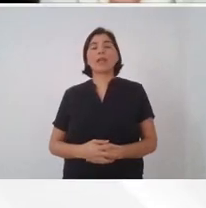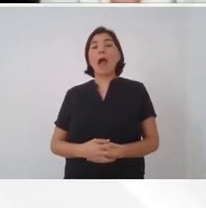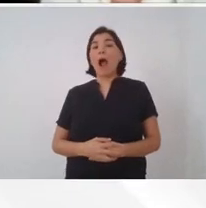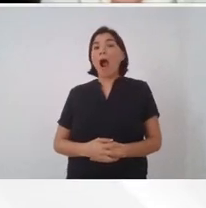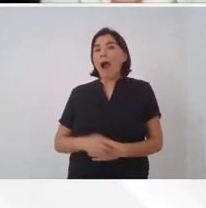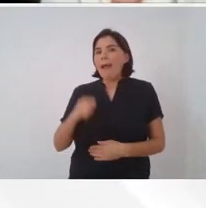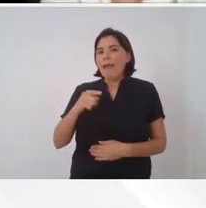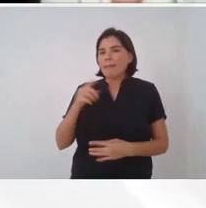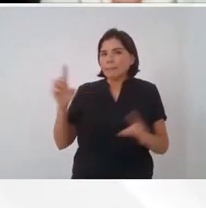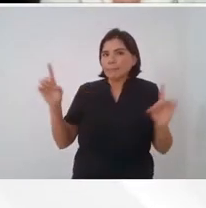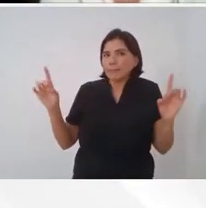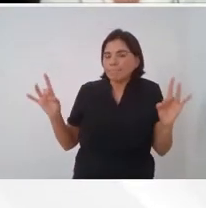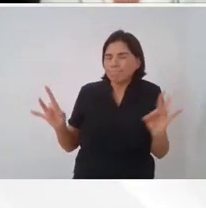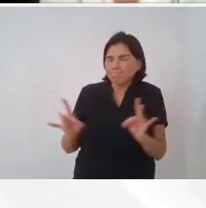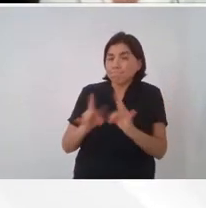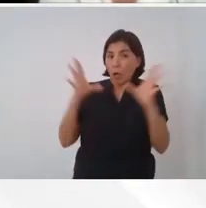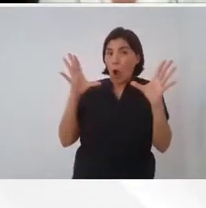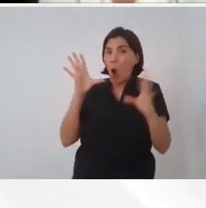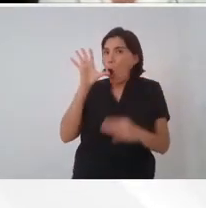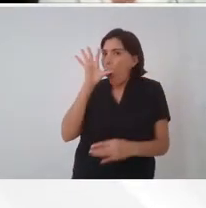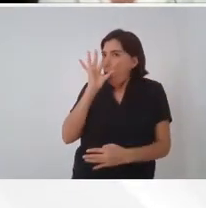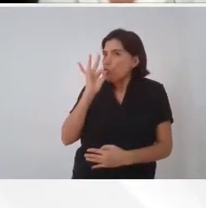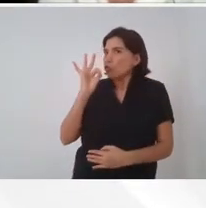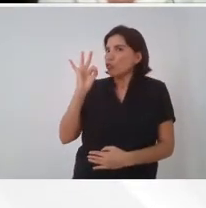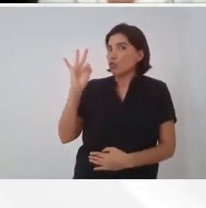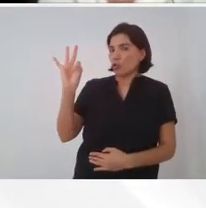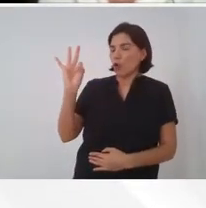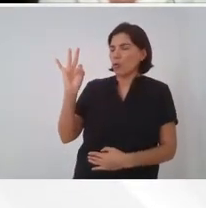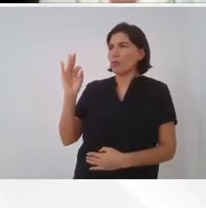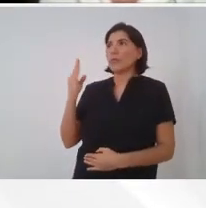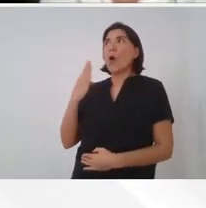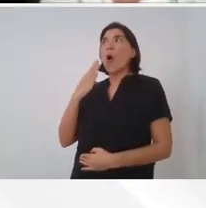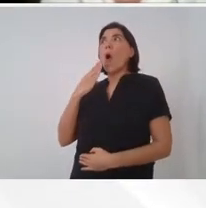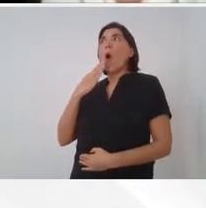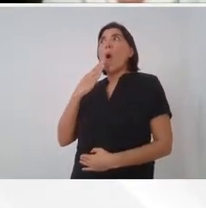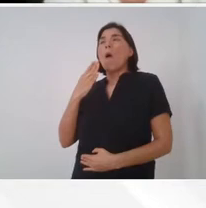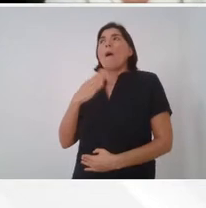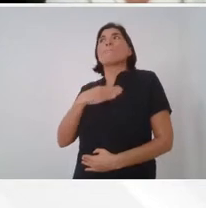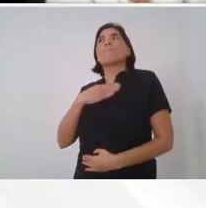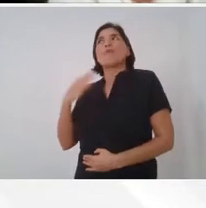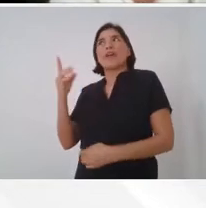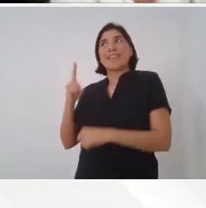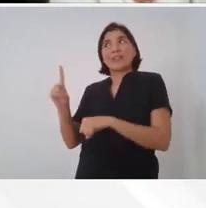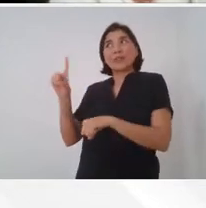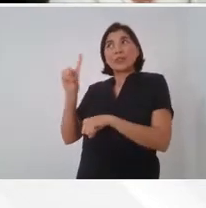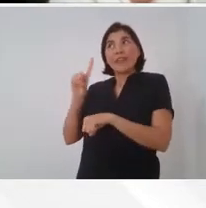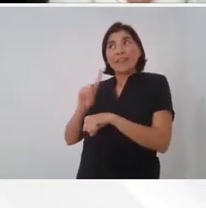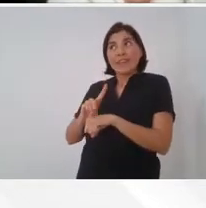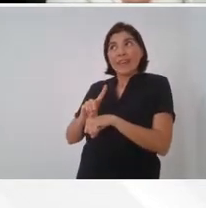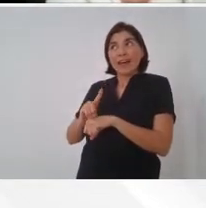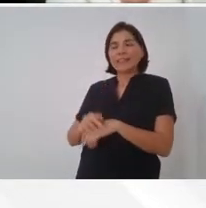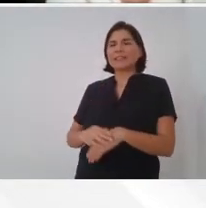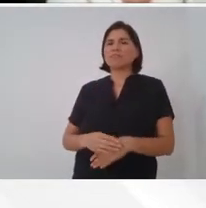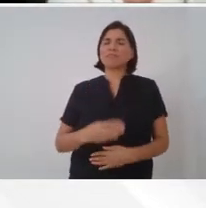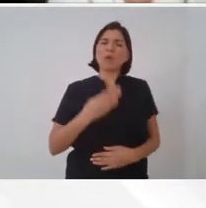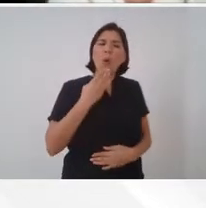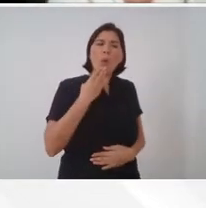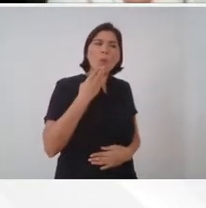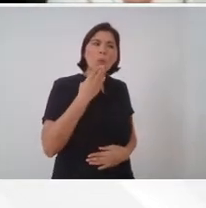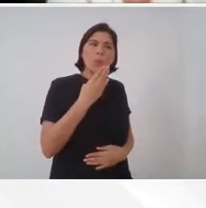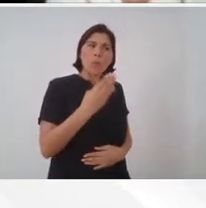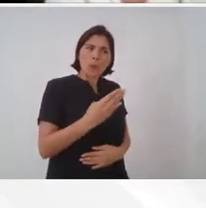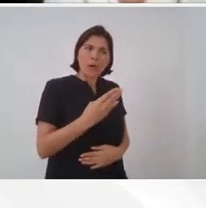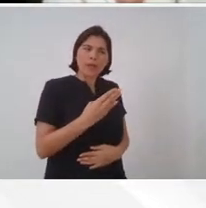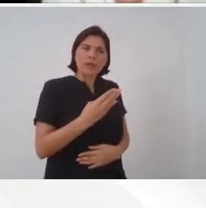zorro. «Buenos días», dijo el zorro. «Buenos días», contestó amablemente el